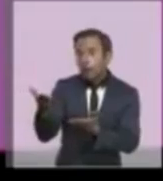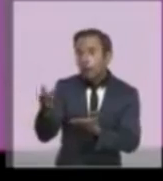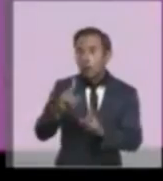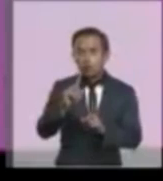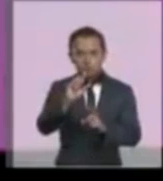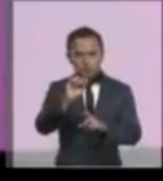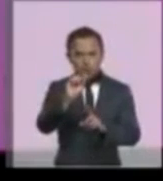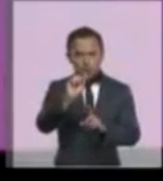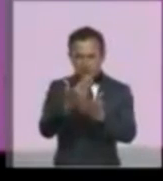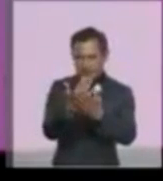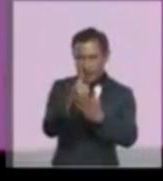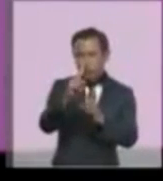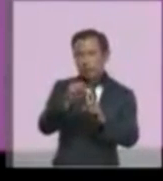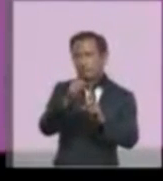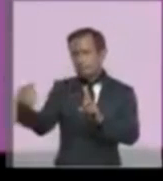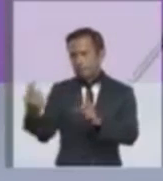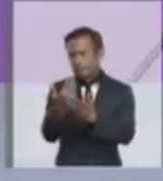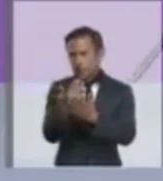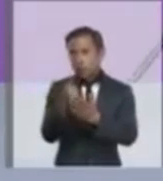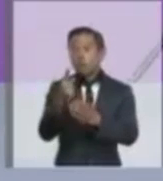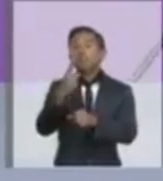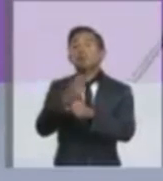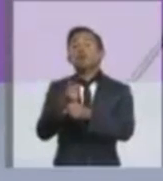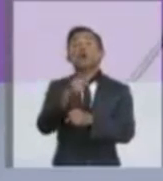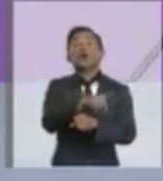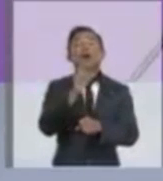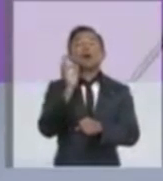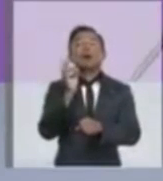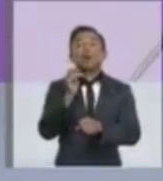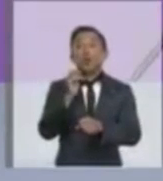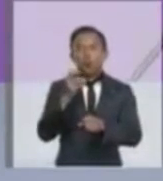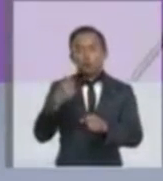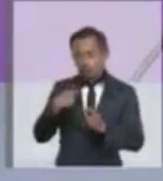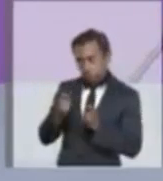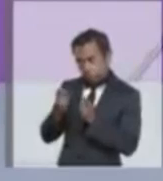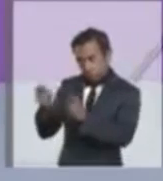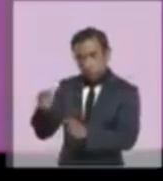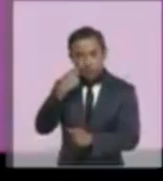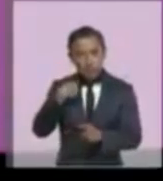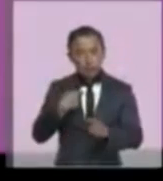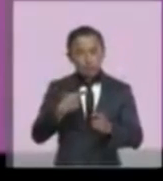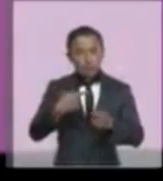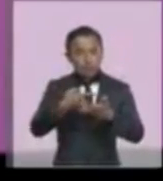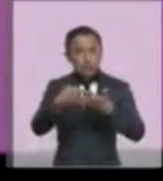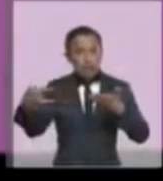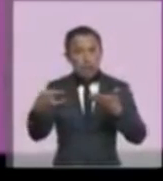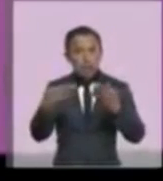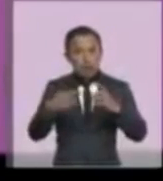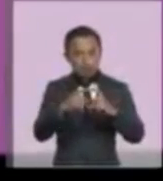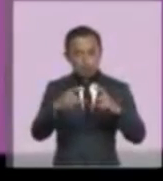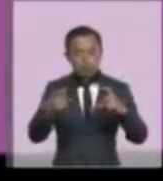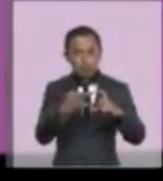reparte. Momento más, se lo pasamos si quiere a Ricardo Anaya, pero adelante. Pero aquí está mi cheque, si ves, no es